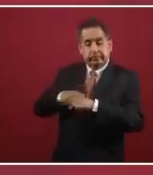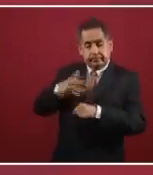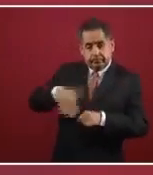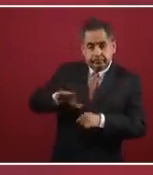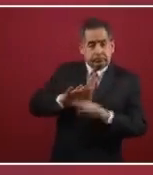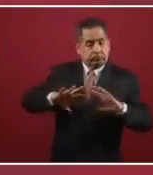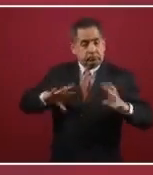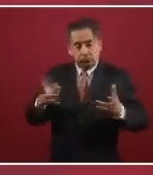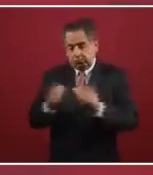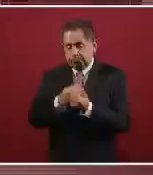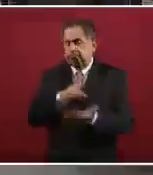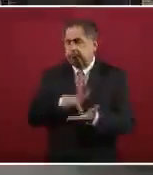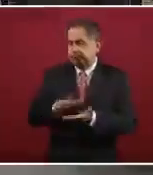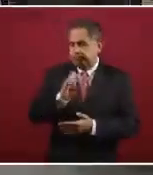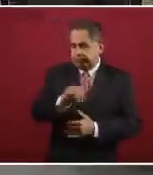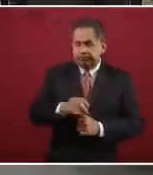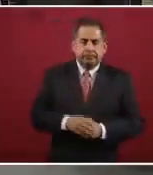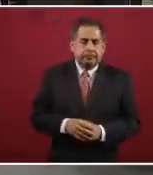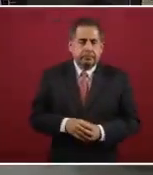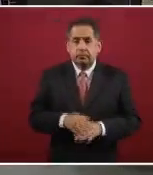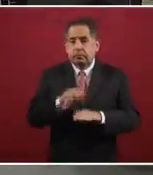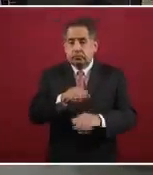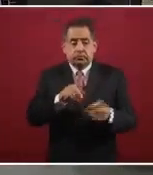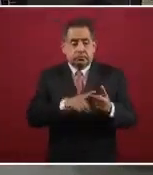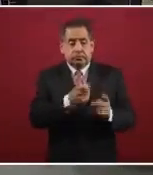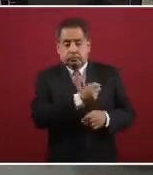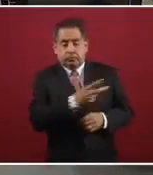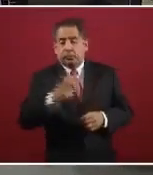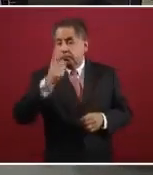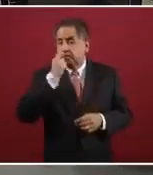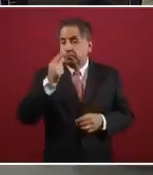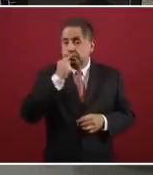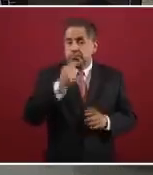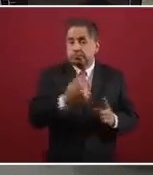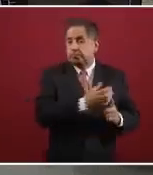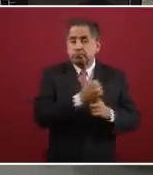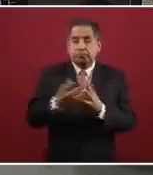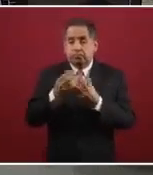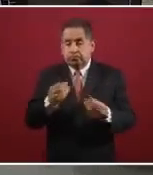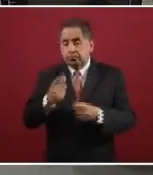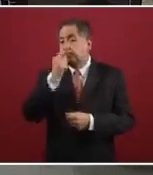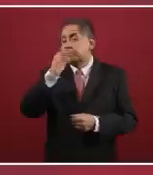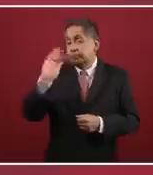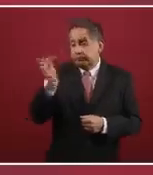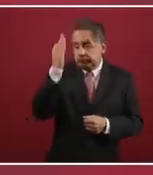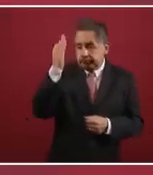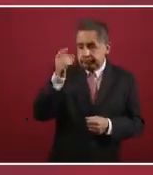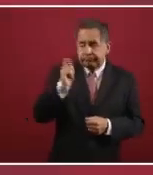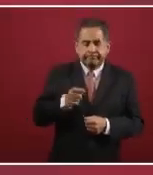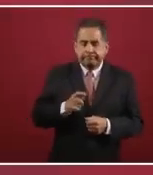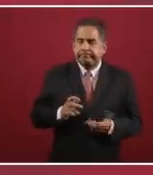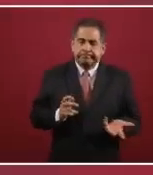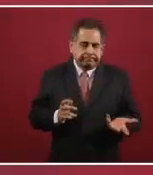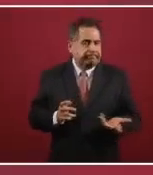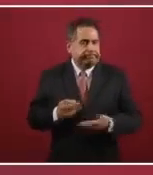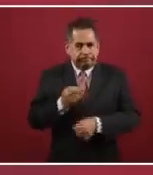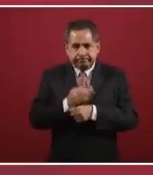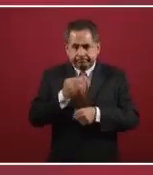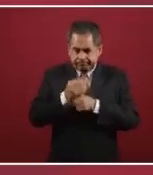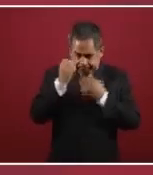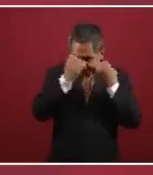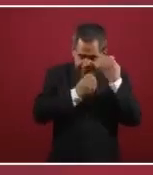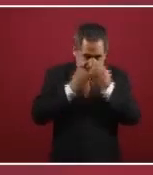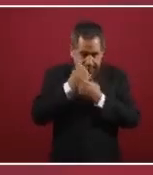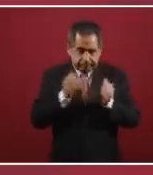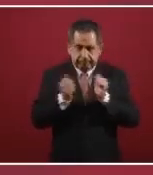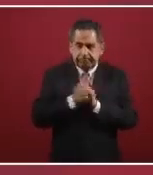conjunto. Respecto a la desaparición de policías, particularmente policías federales, por supuesto es un tema que estamos analizando con